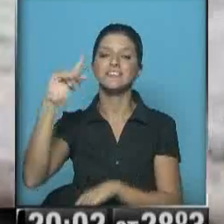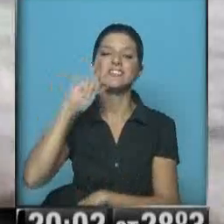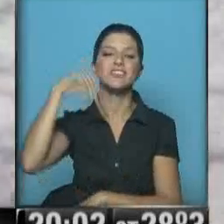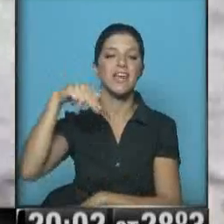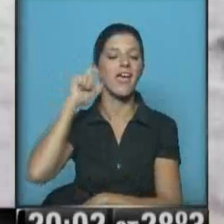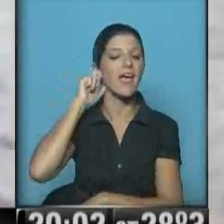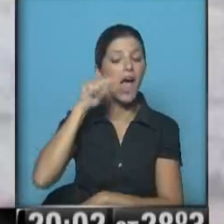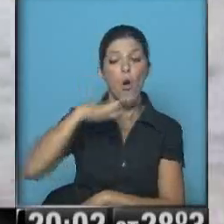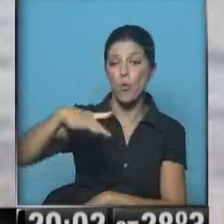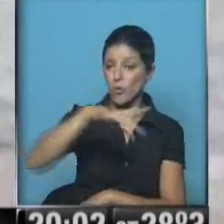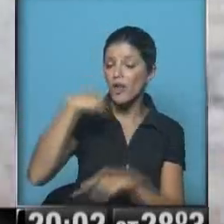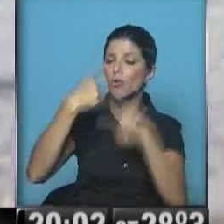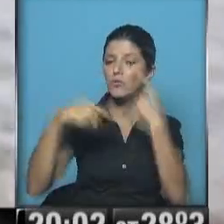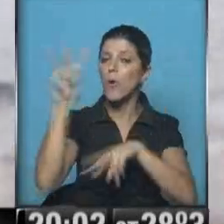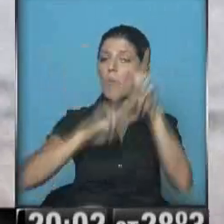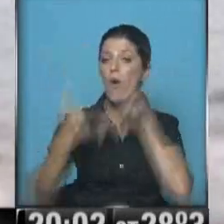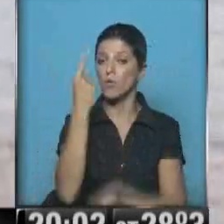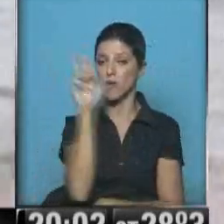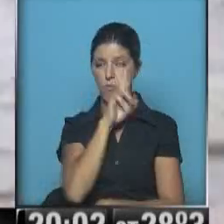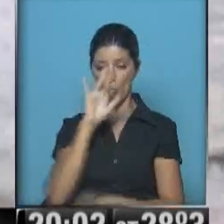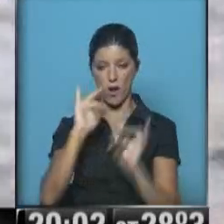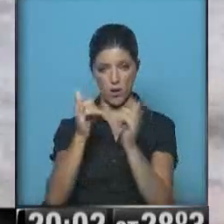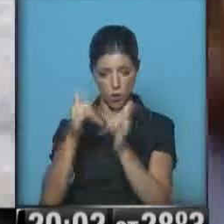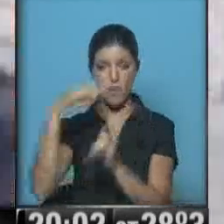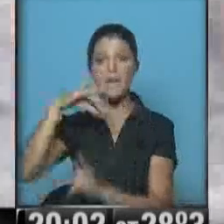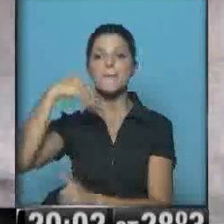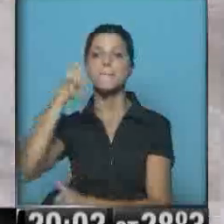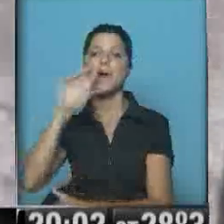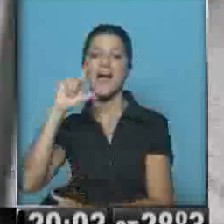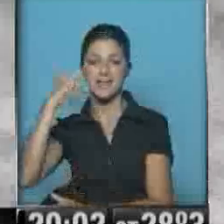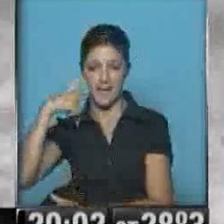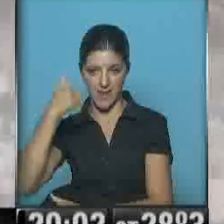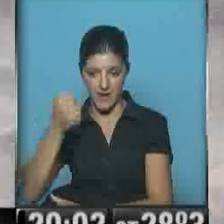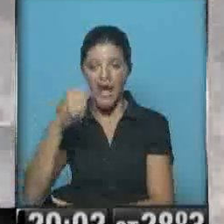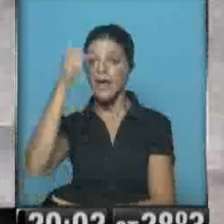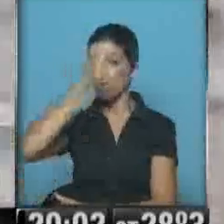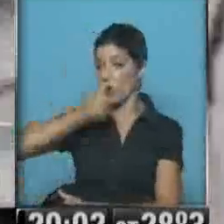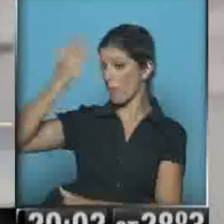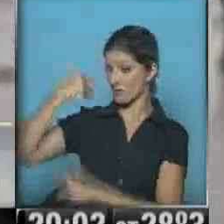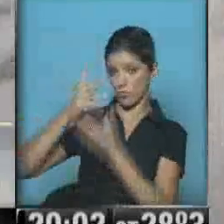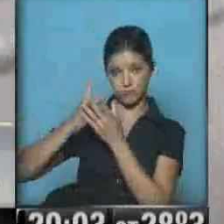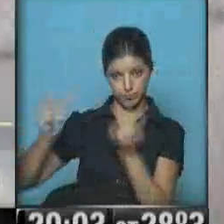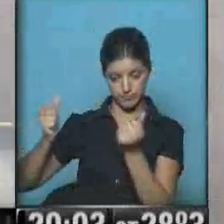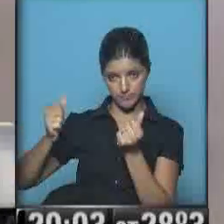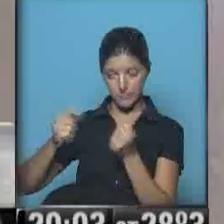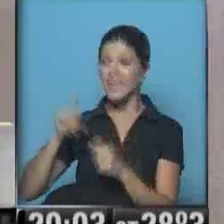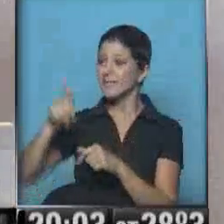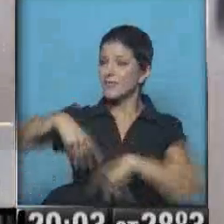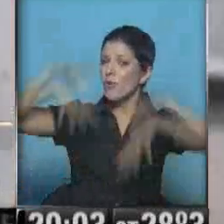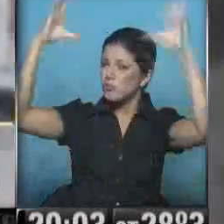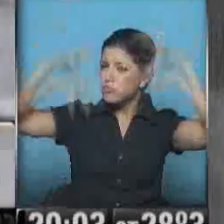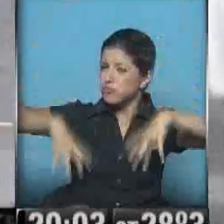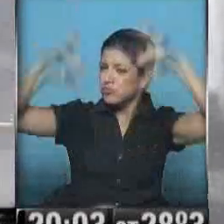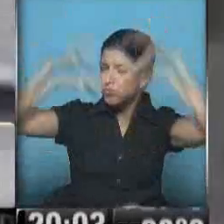la que continúa la búsqueda de la joven Mariana Di Marco, desaparecida desde el domingo. Las lluvias torrenciales en la